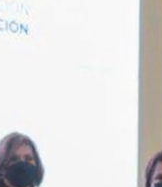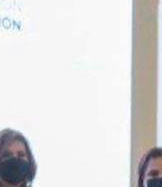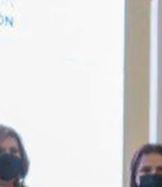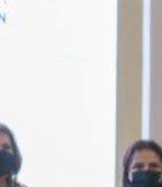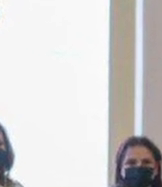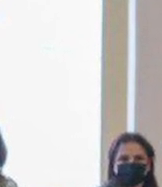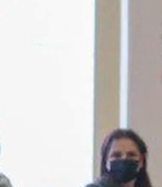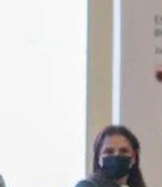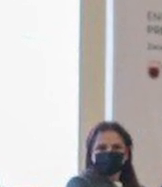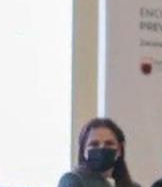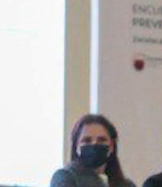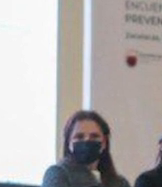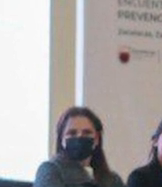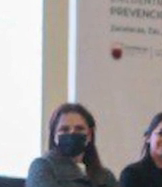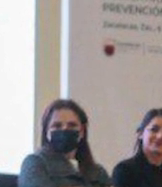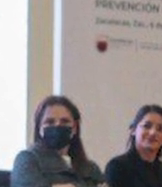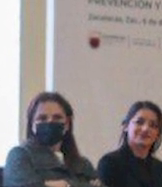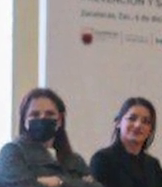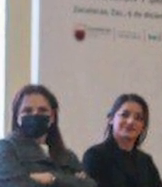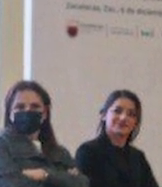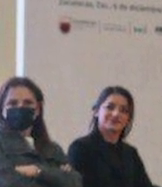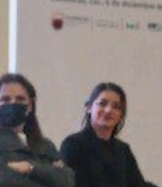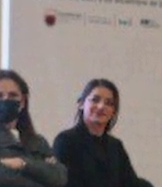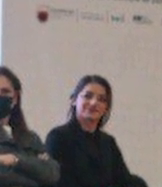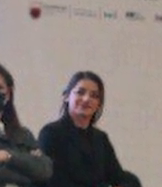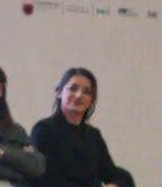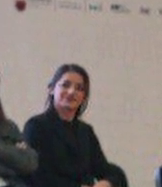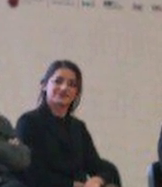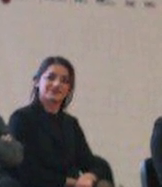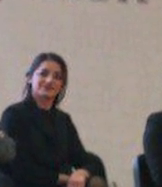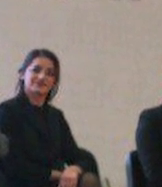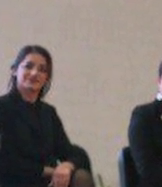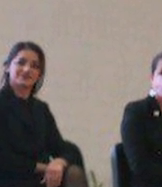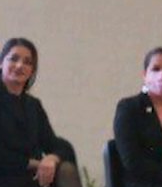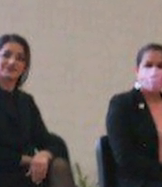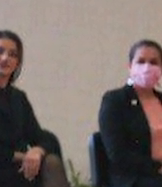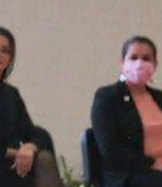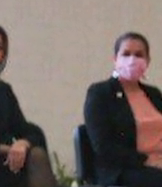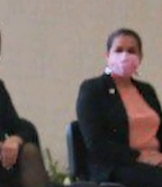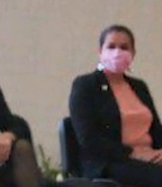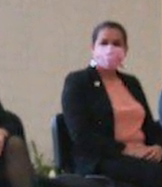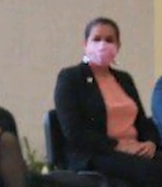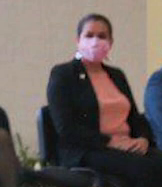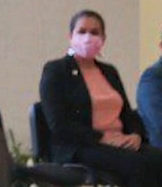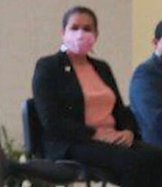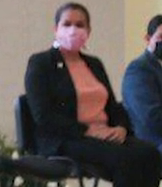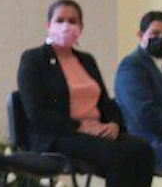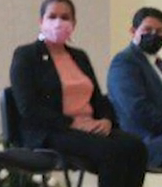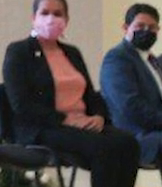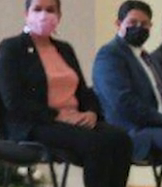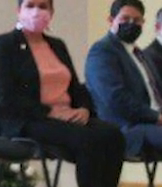Umbelina Elizabeth López Loera, secretaria de la Función Pública en Zacatecas, destacó que con el modelo de combate a la